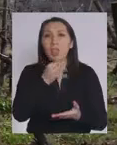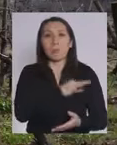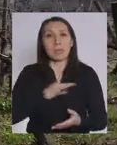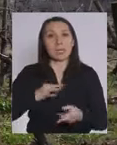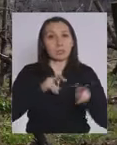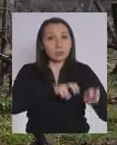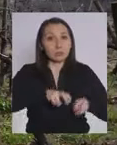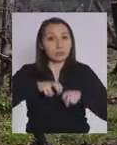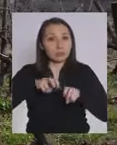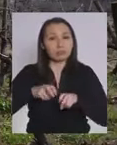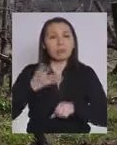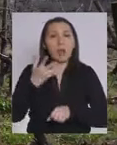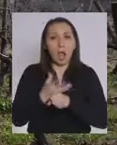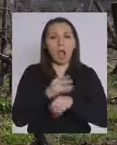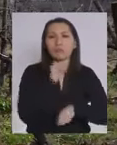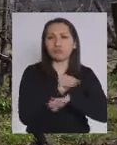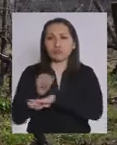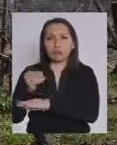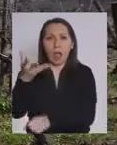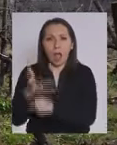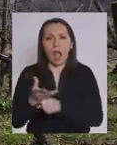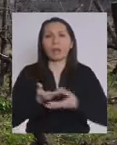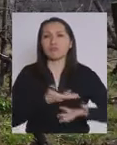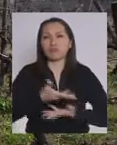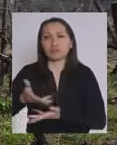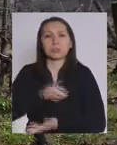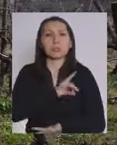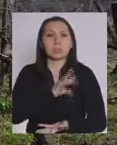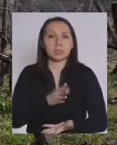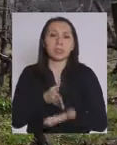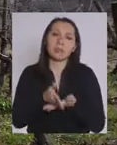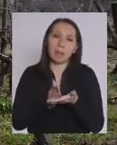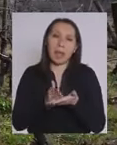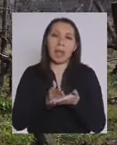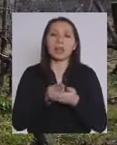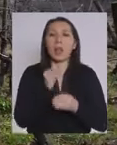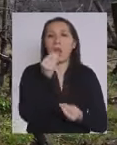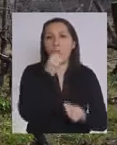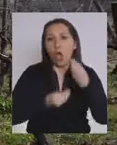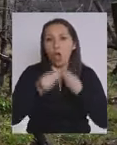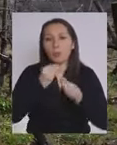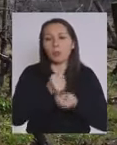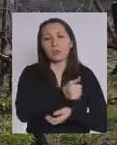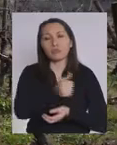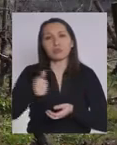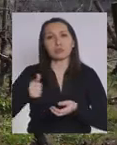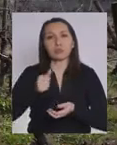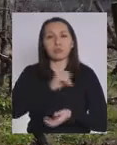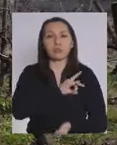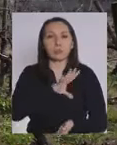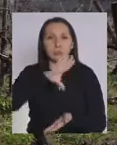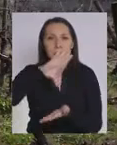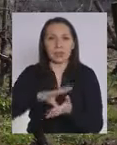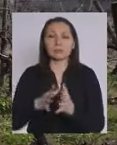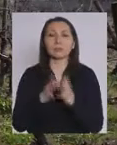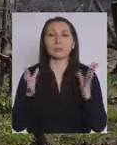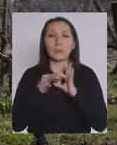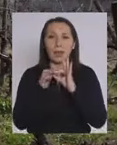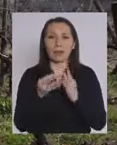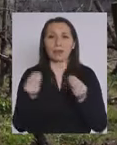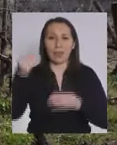mantenido la alimentación de todos los chilenos en parte obviamente la alimentación de todo nuestro país muchas gracias